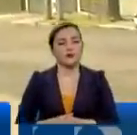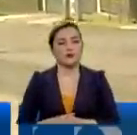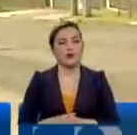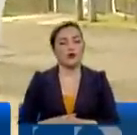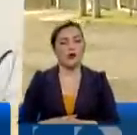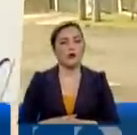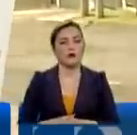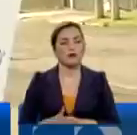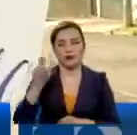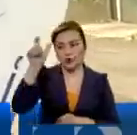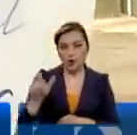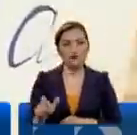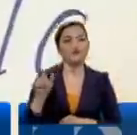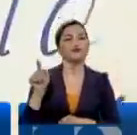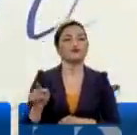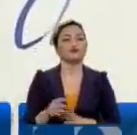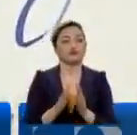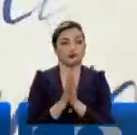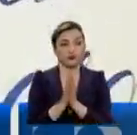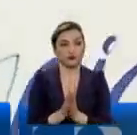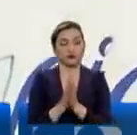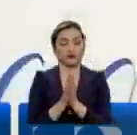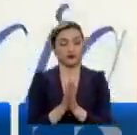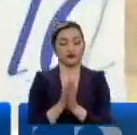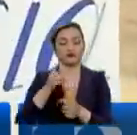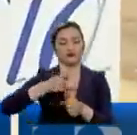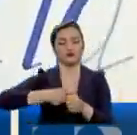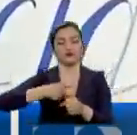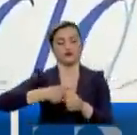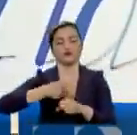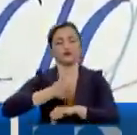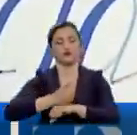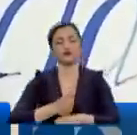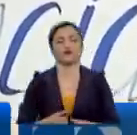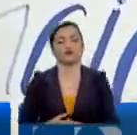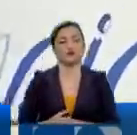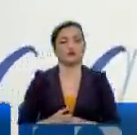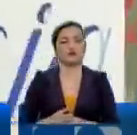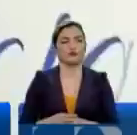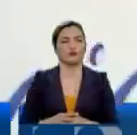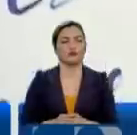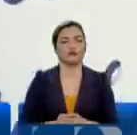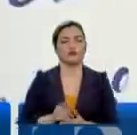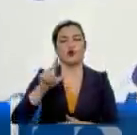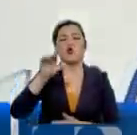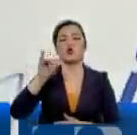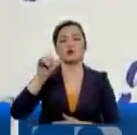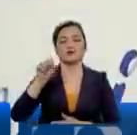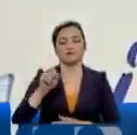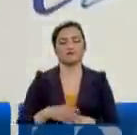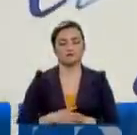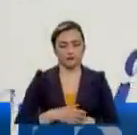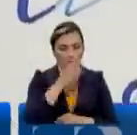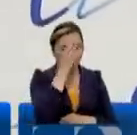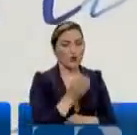aquí a otro vecino que tiene un pedido preciso y específico para las autoridades. Es el señor Luis Palma. Buenos días, señor